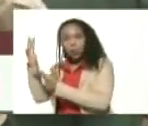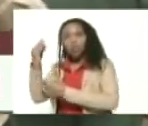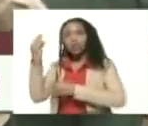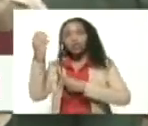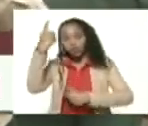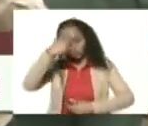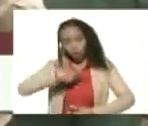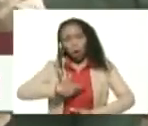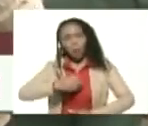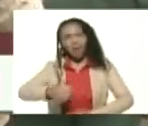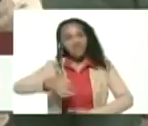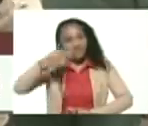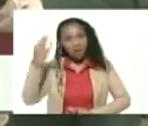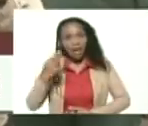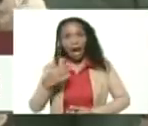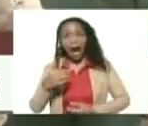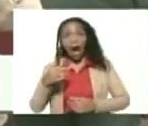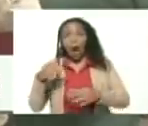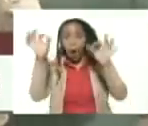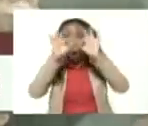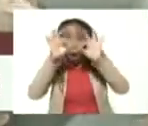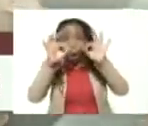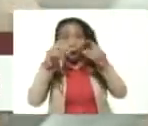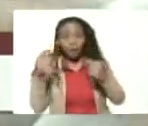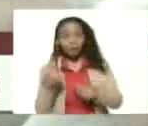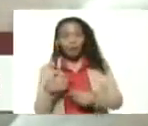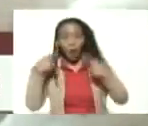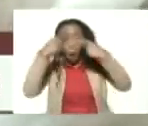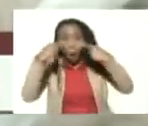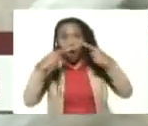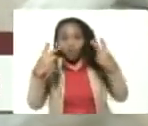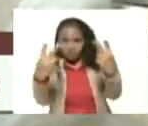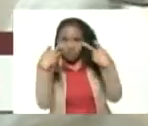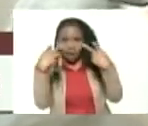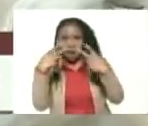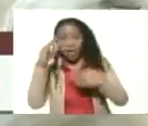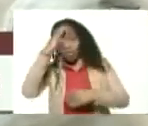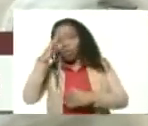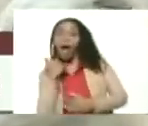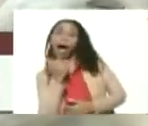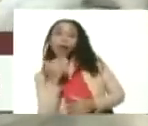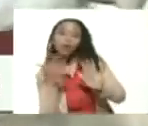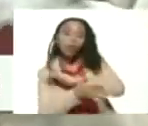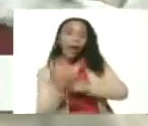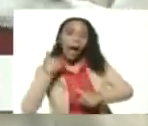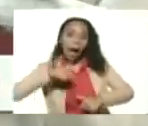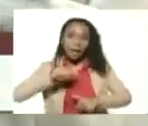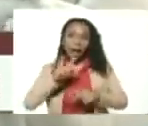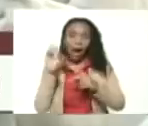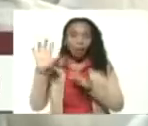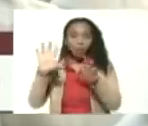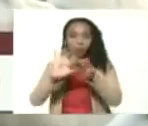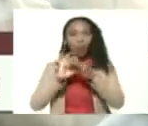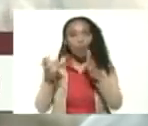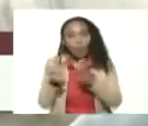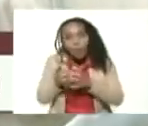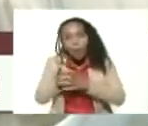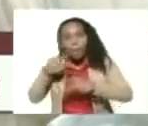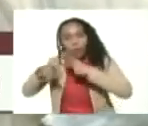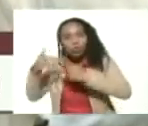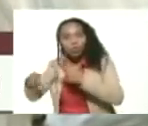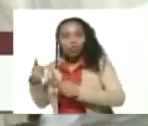verdad. El que tenga ojos que vea y el que tenga dudas, aquí está. La unidad de producción, José Laurencio